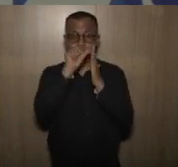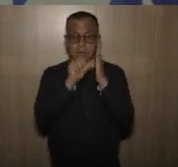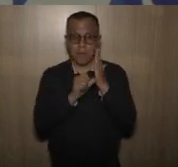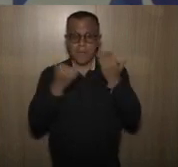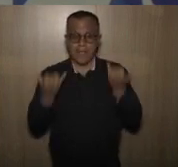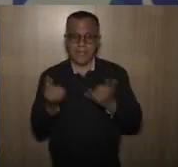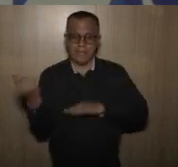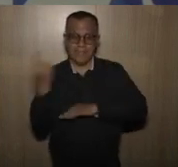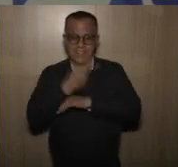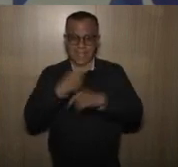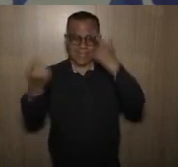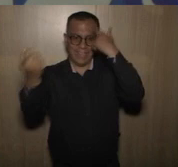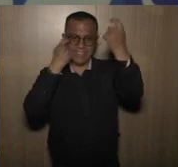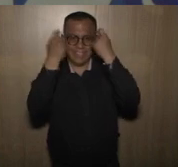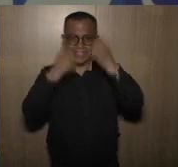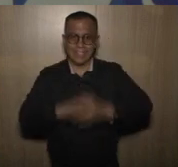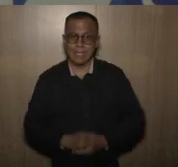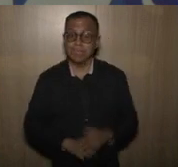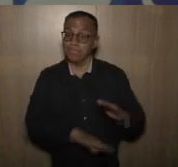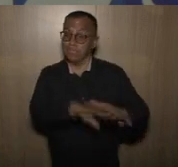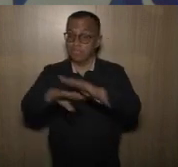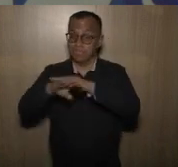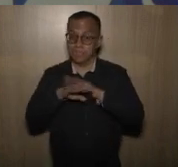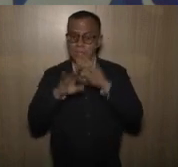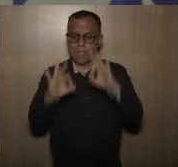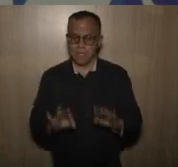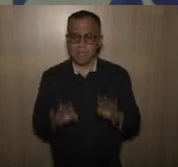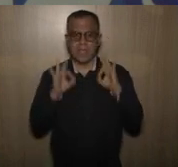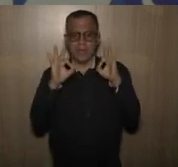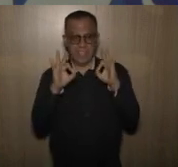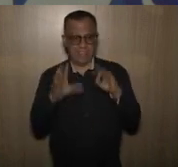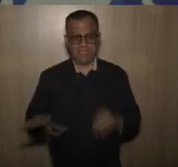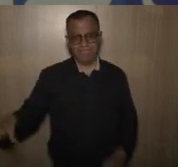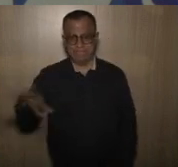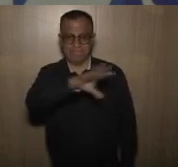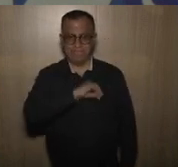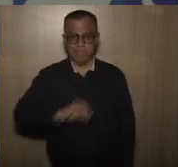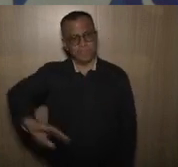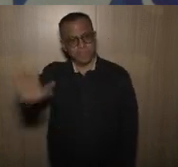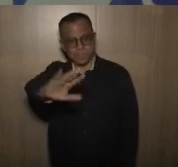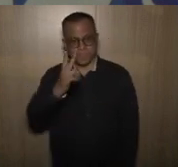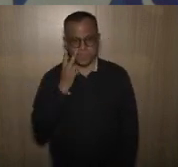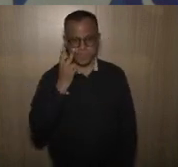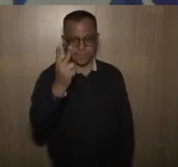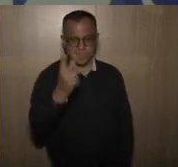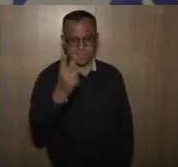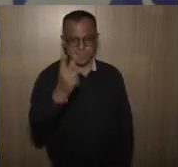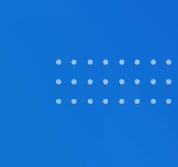esta estrategia. Recuerden que calidad es de todos. Hasta pronto.